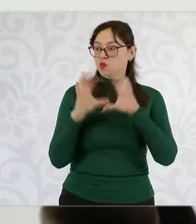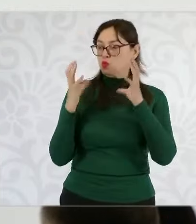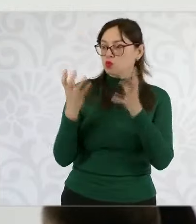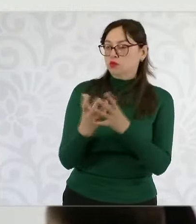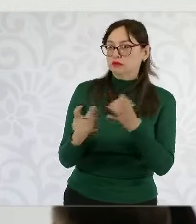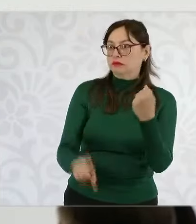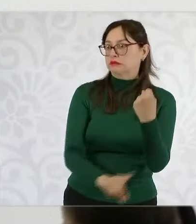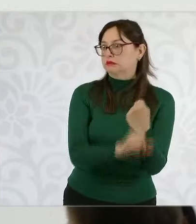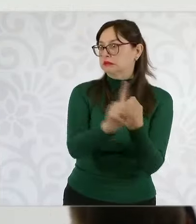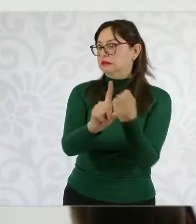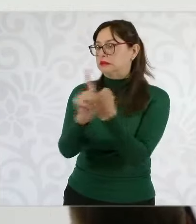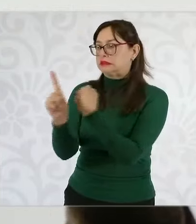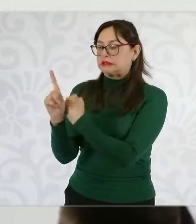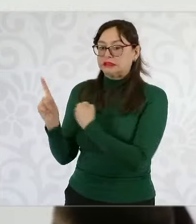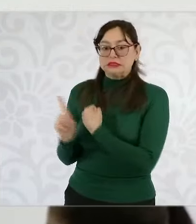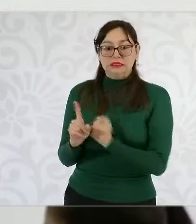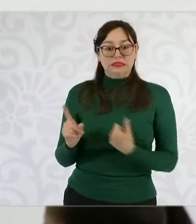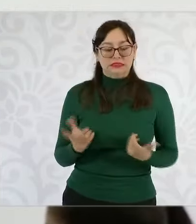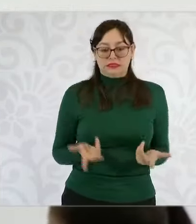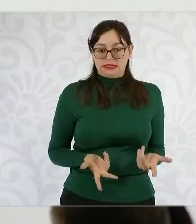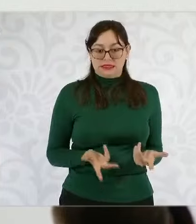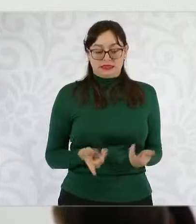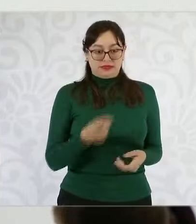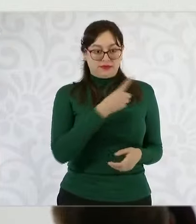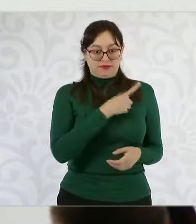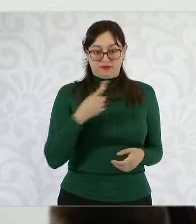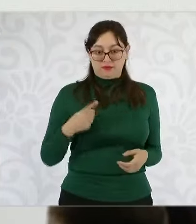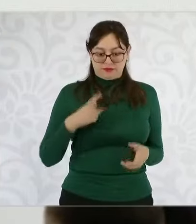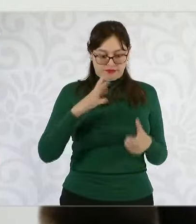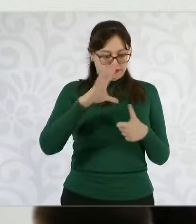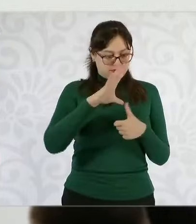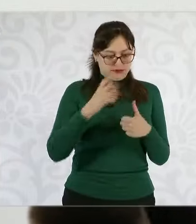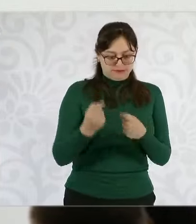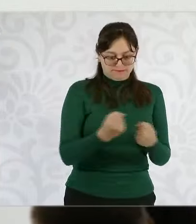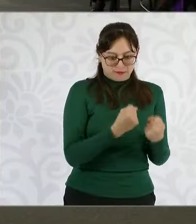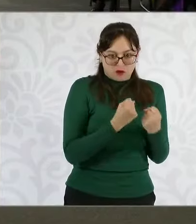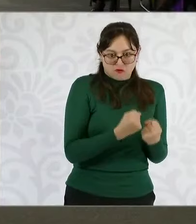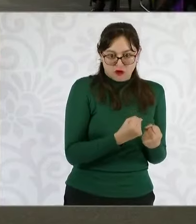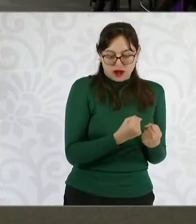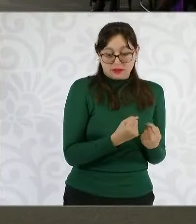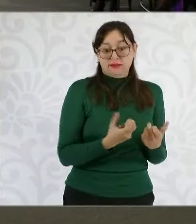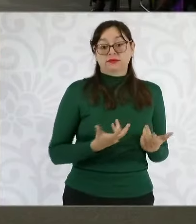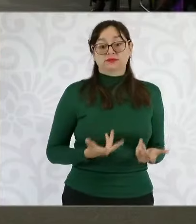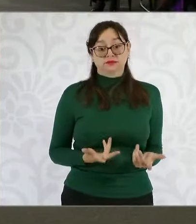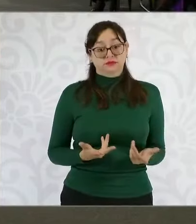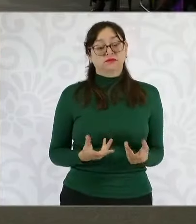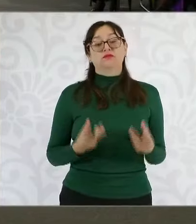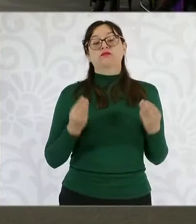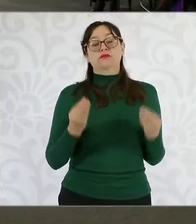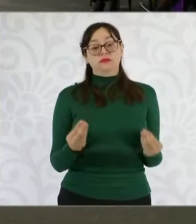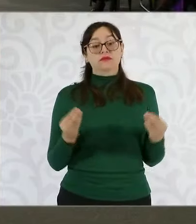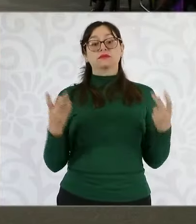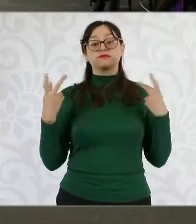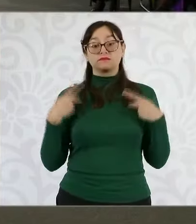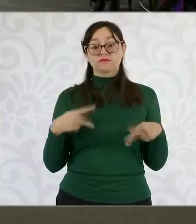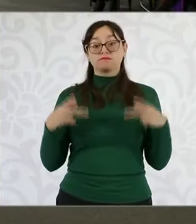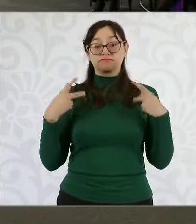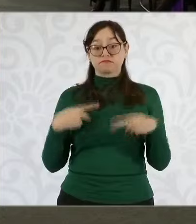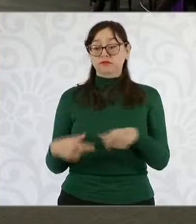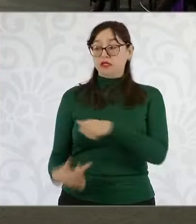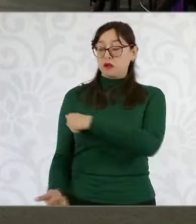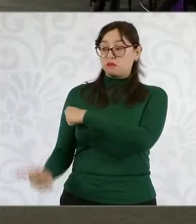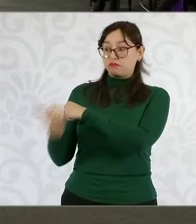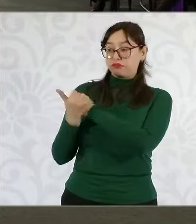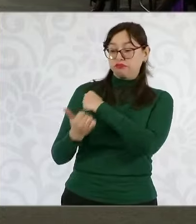Muchas personas me han llamado del anuncio para acá, presidenta, para mostrar su disposición, desde luego toda la